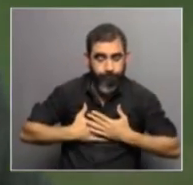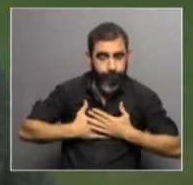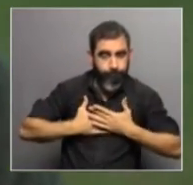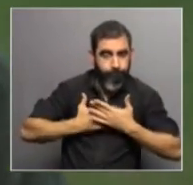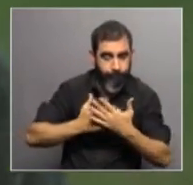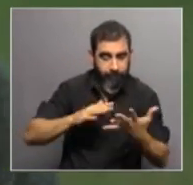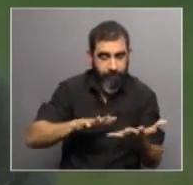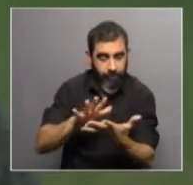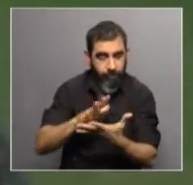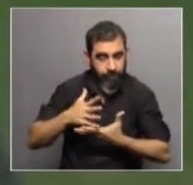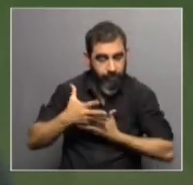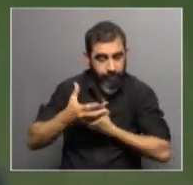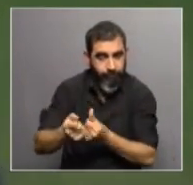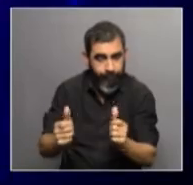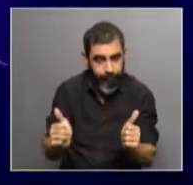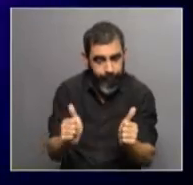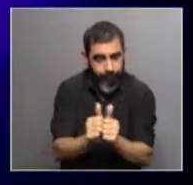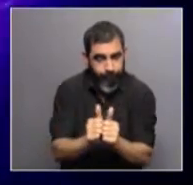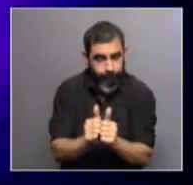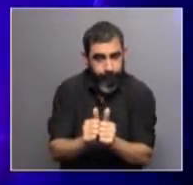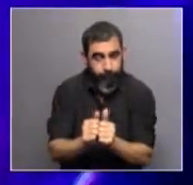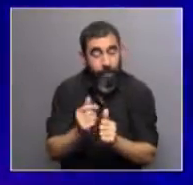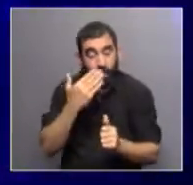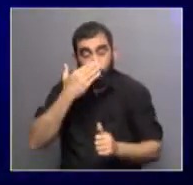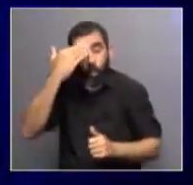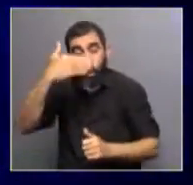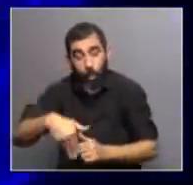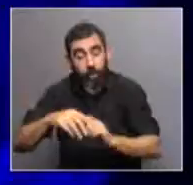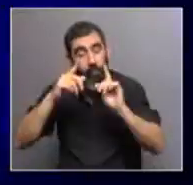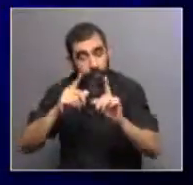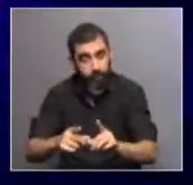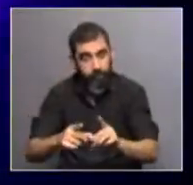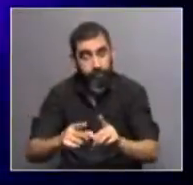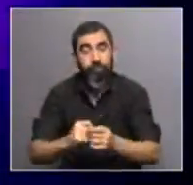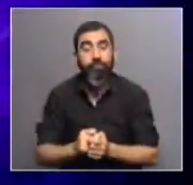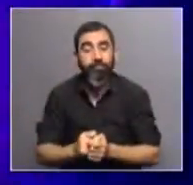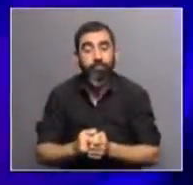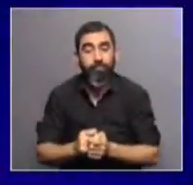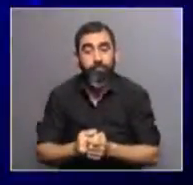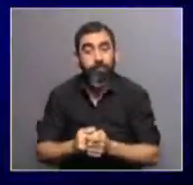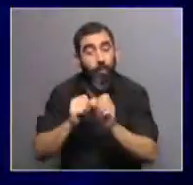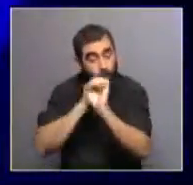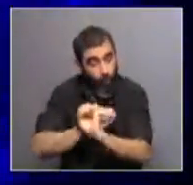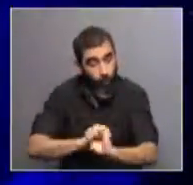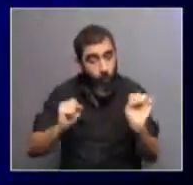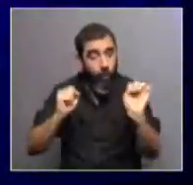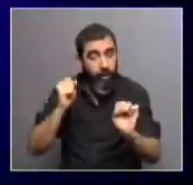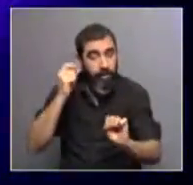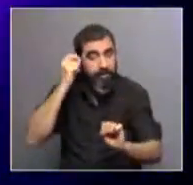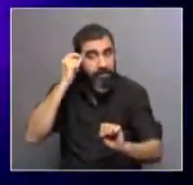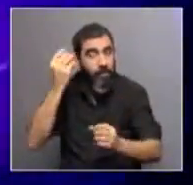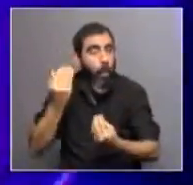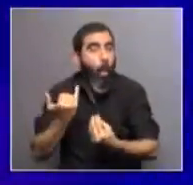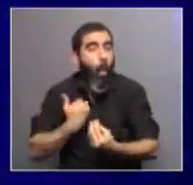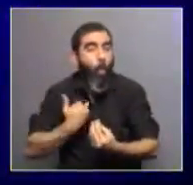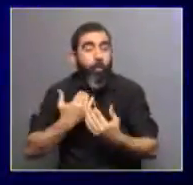que lo respalde, y por último tener una capacidad que no se sabe cómo